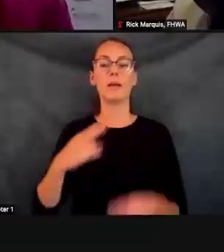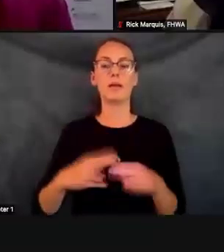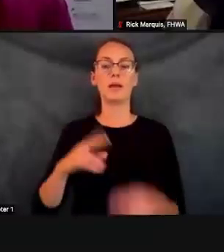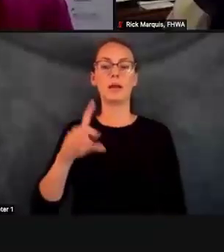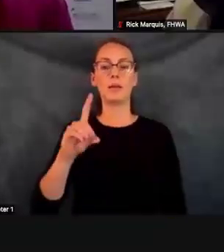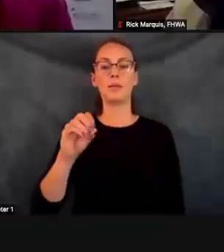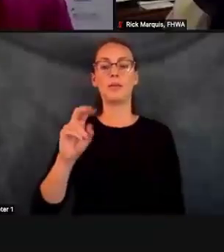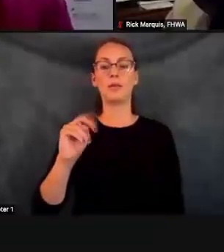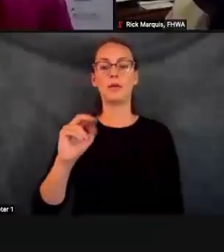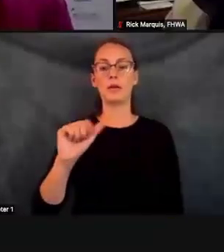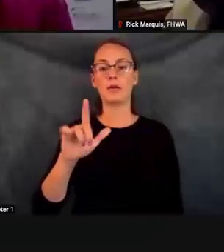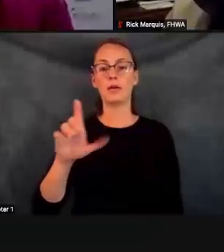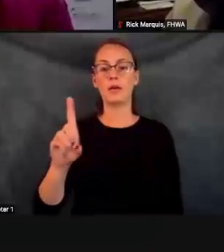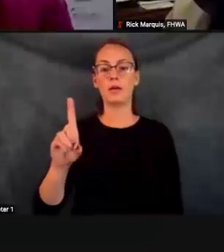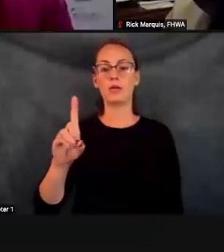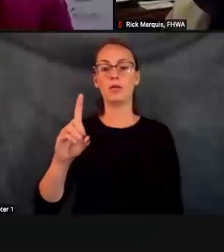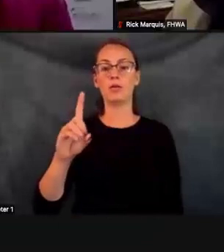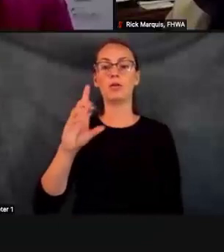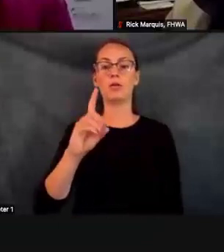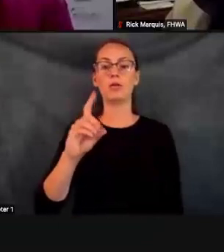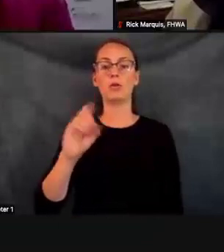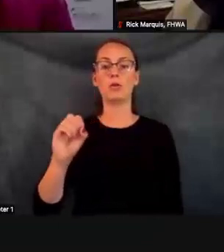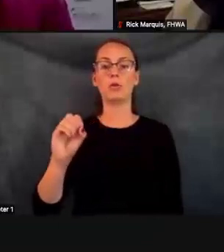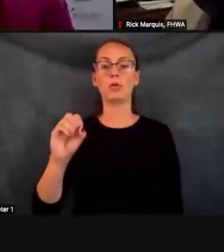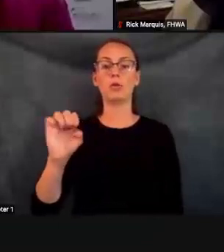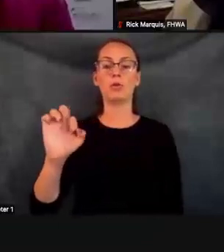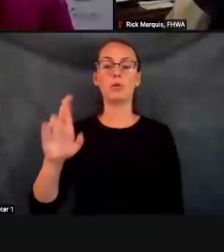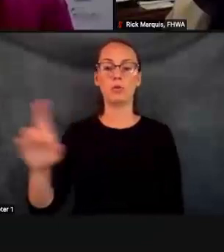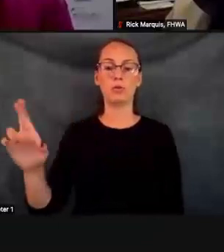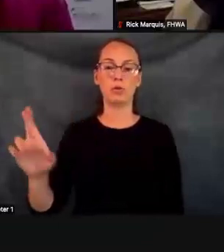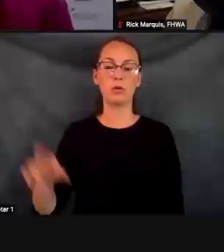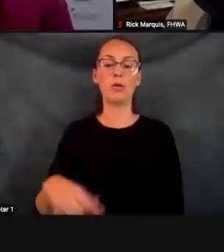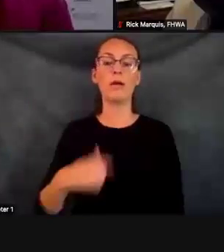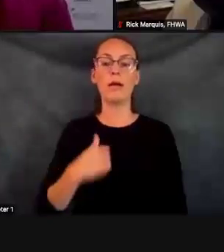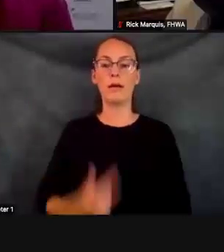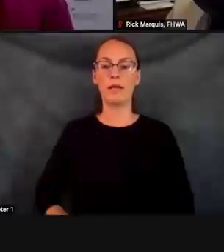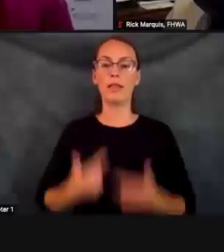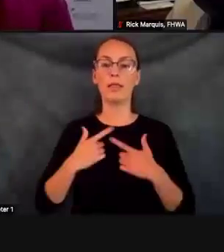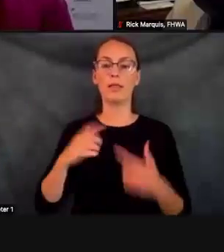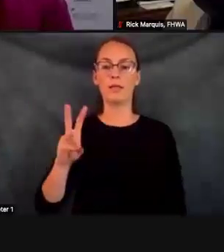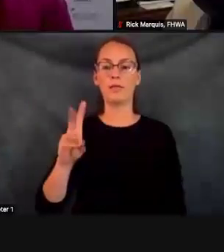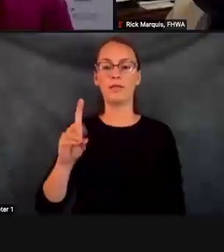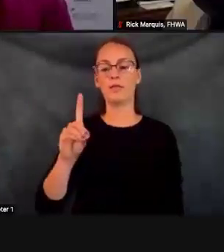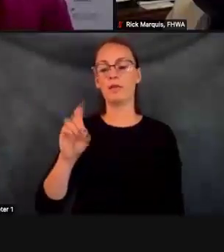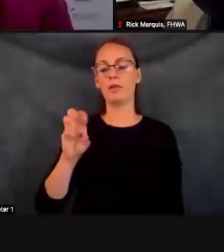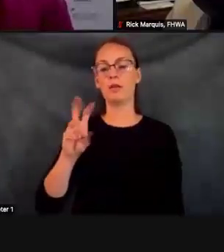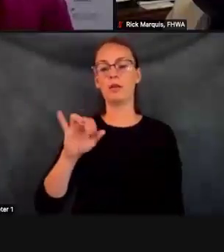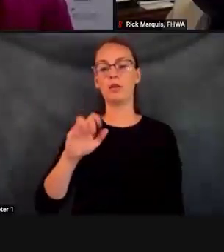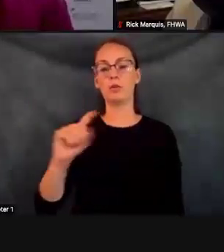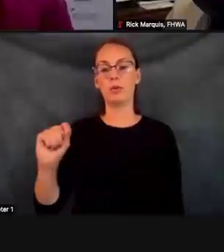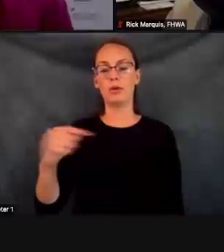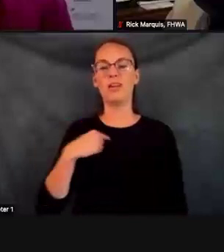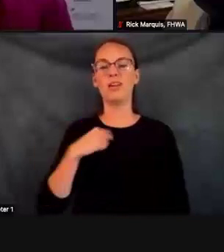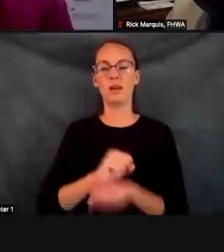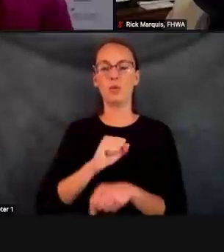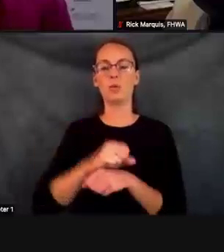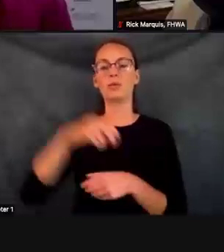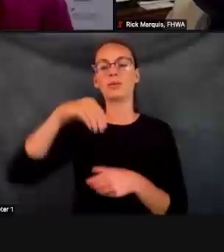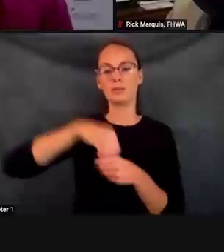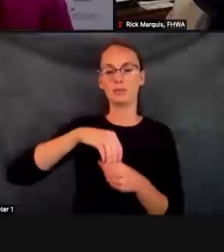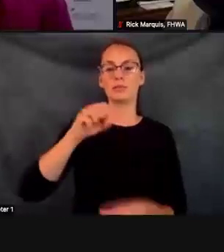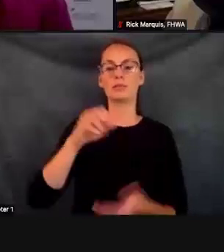Soy Don Dewar, sí, D-O-E-R-R. Soy residente de DeWitt y trabajo en